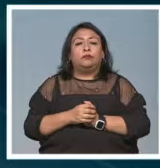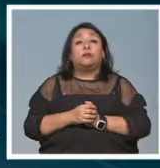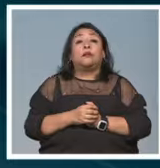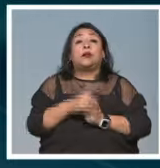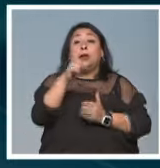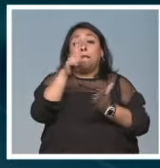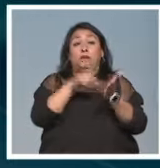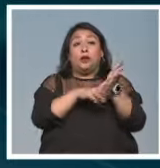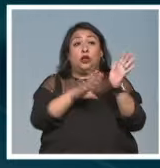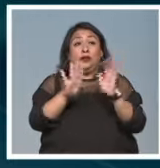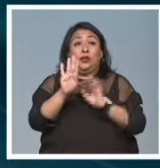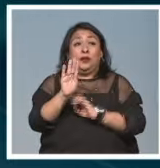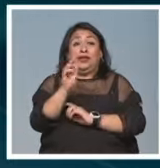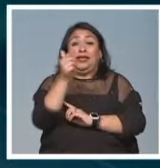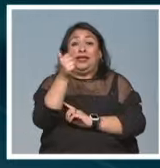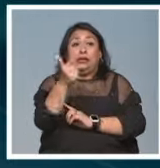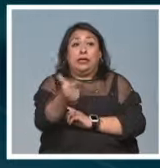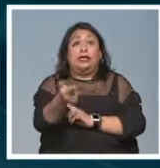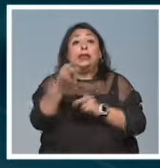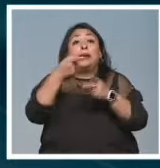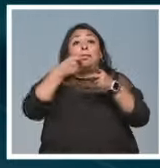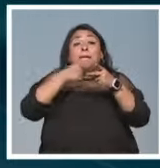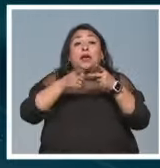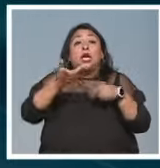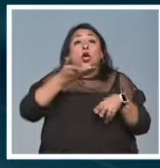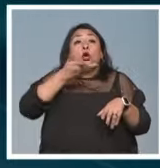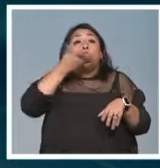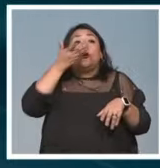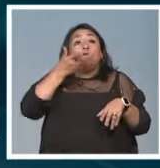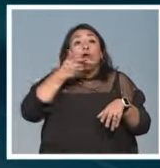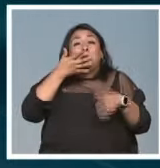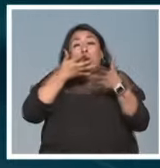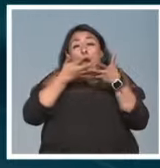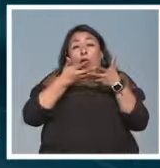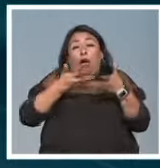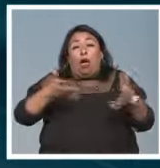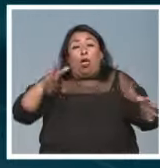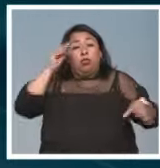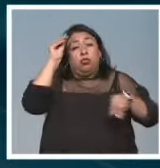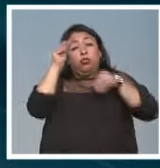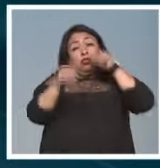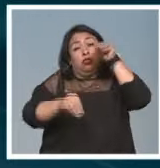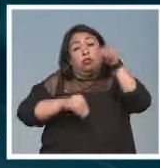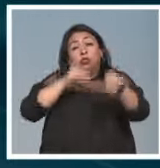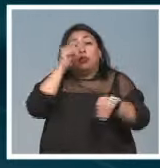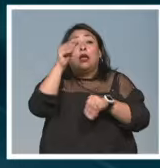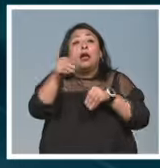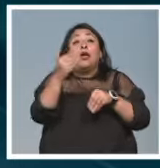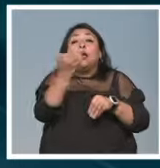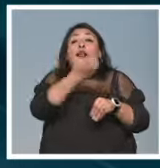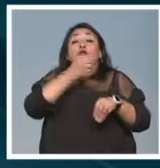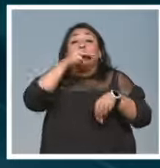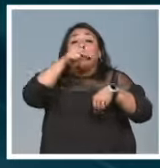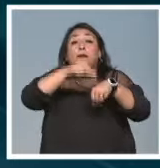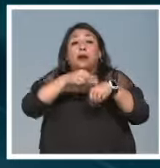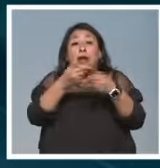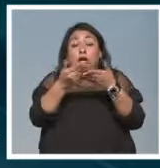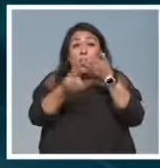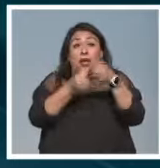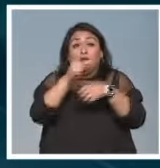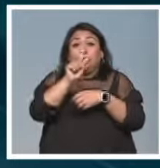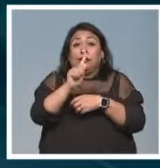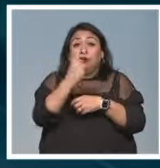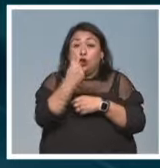En 1997 se inició la tradición de realizar la megofrenda en la Facultad de Medicina. Y este año, 71